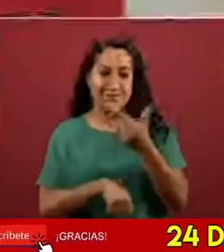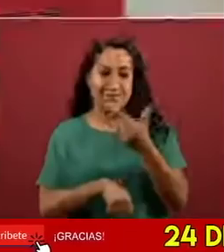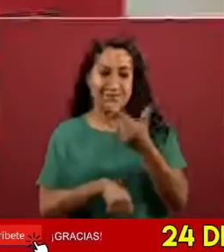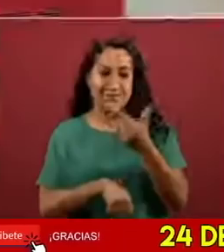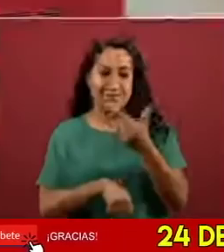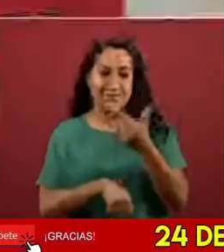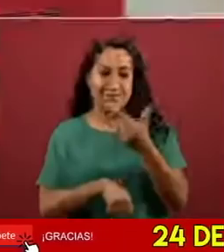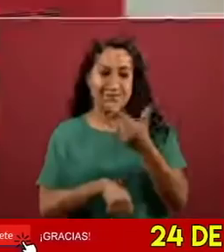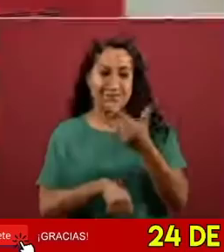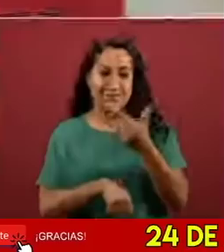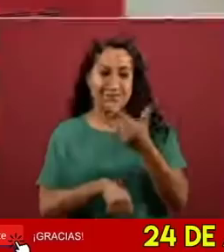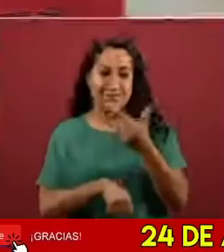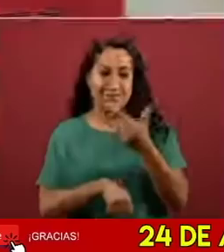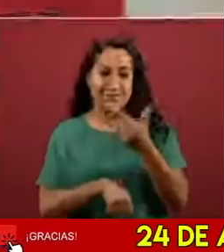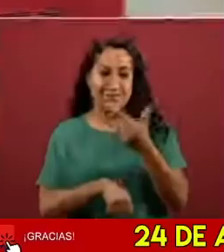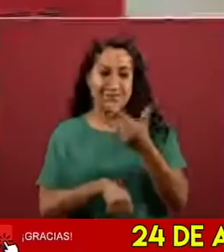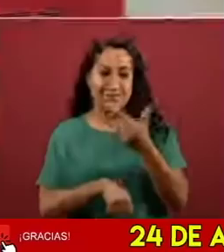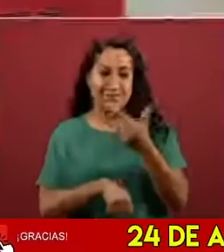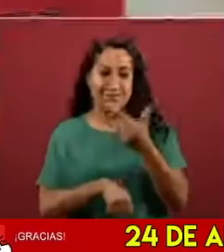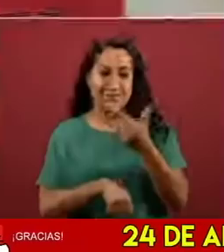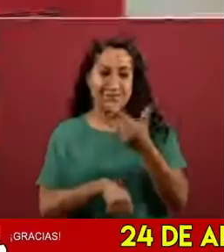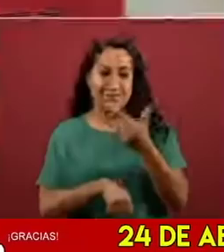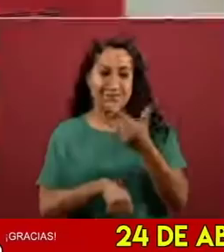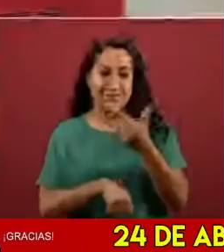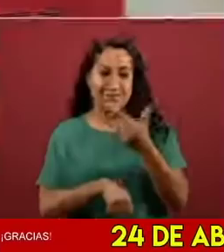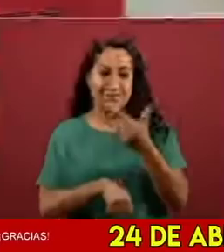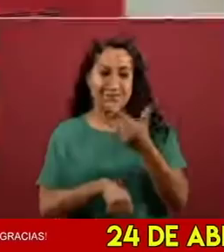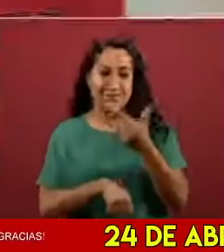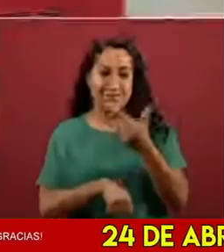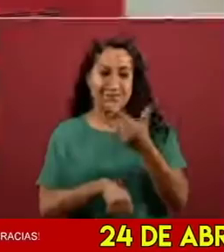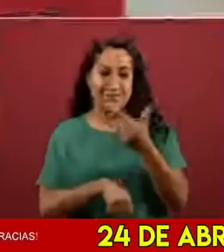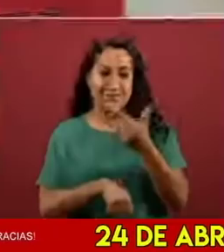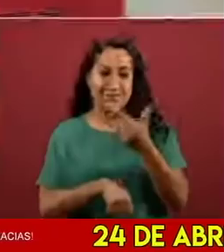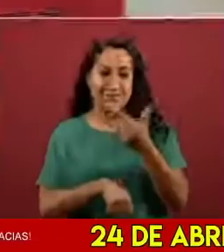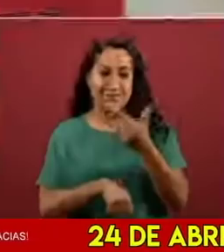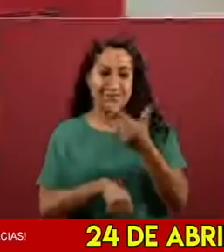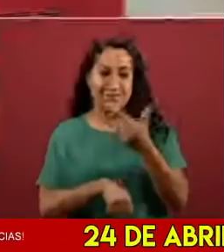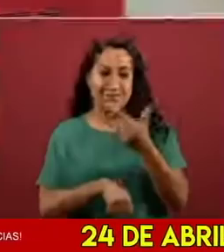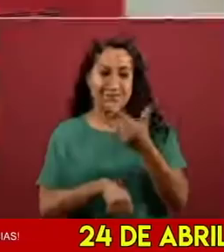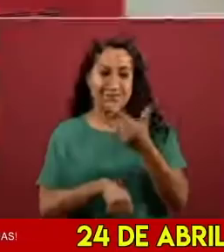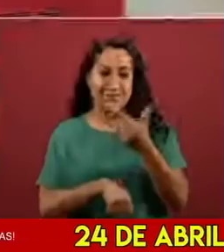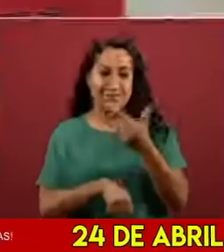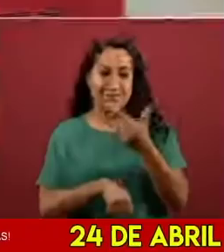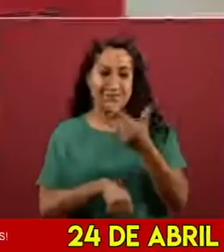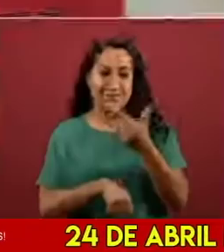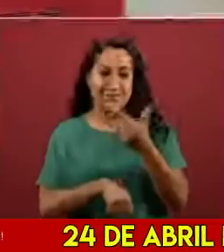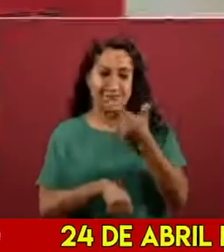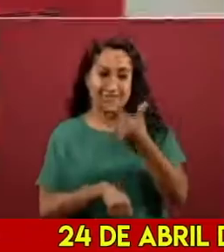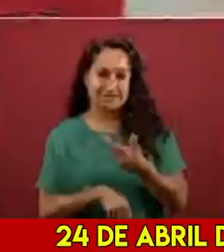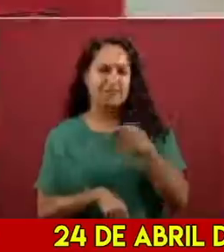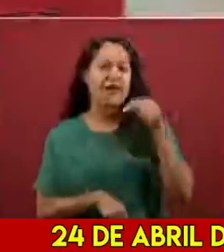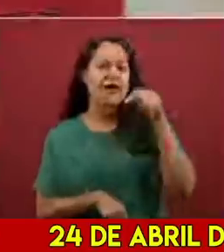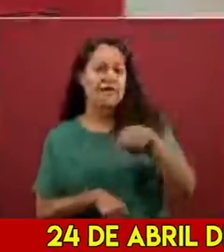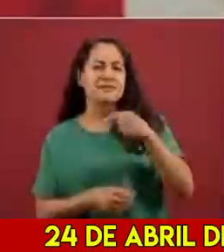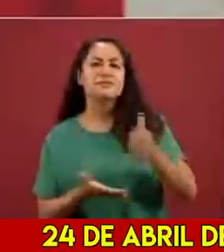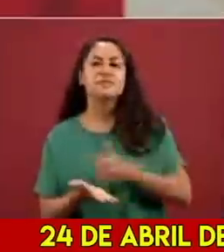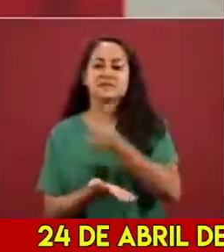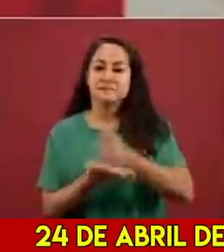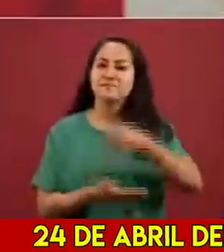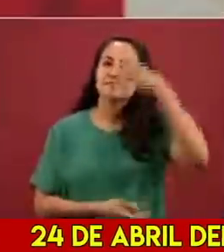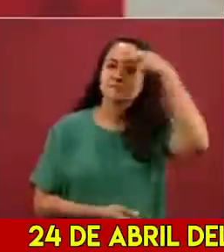a nivel nacional de esto mismo porque parece que la gente no entiende vamos a escucharlo de de México